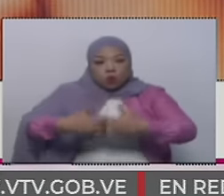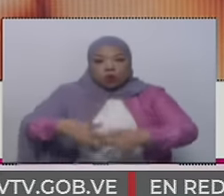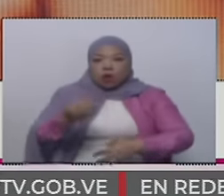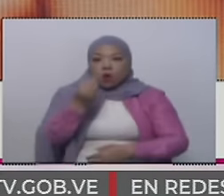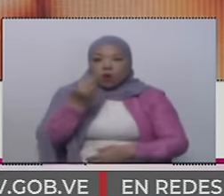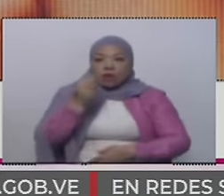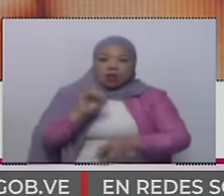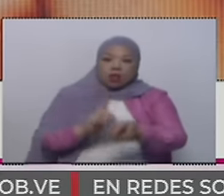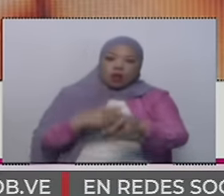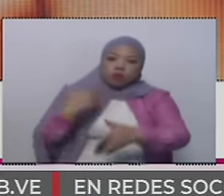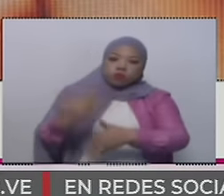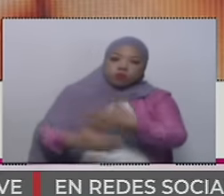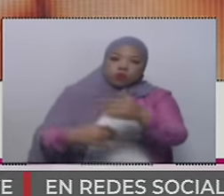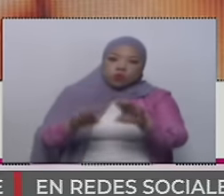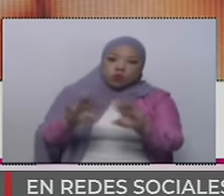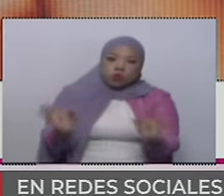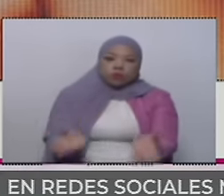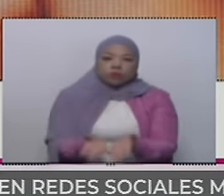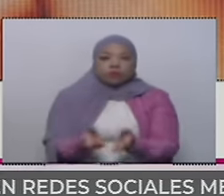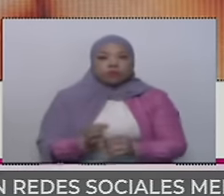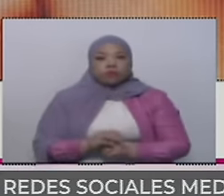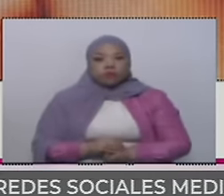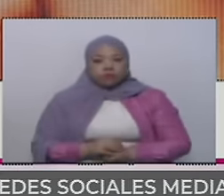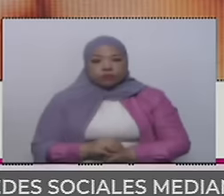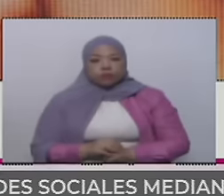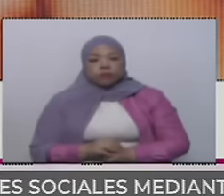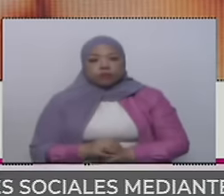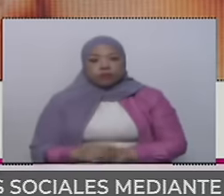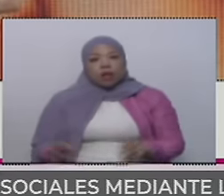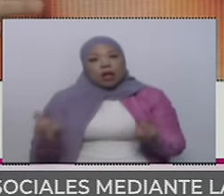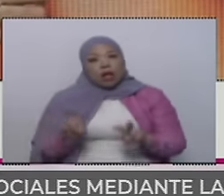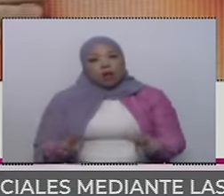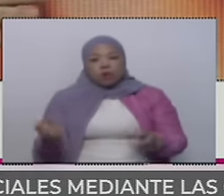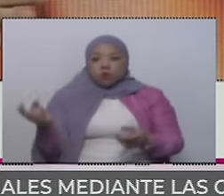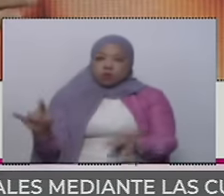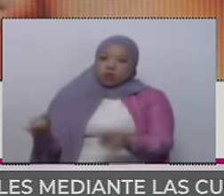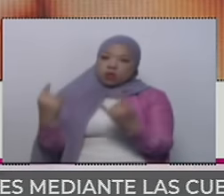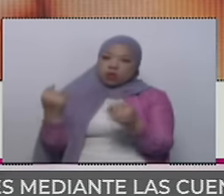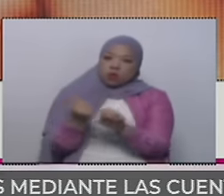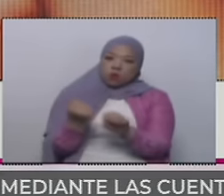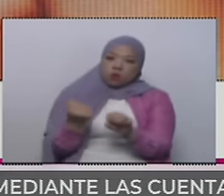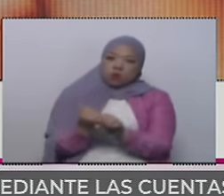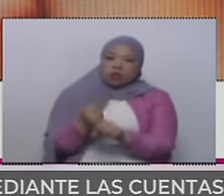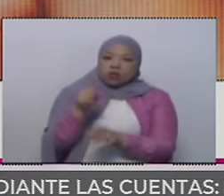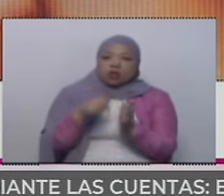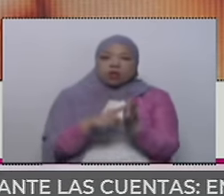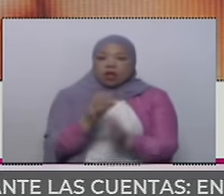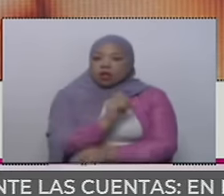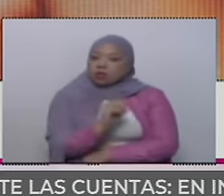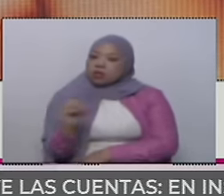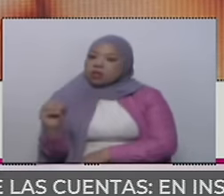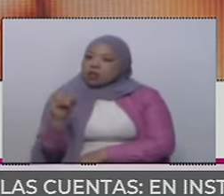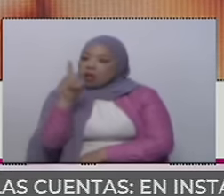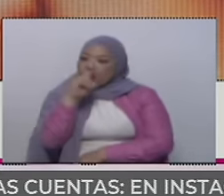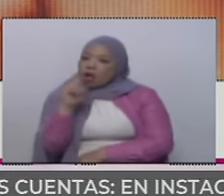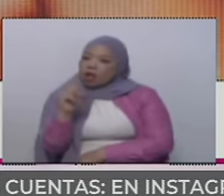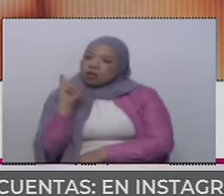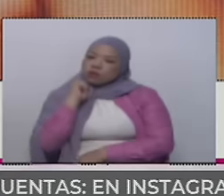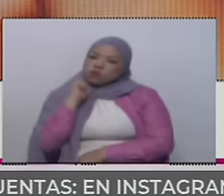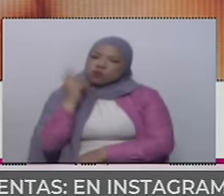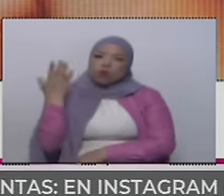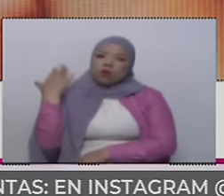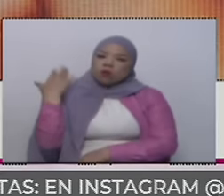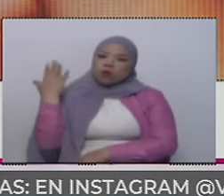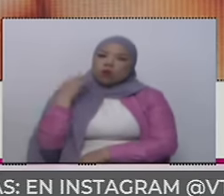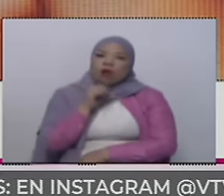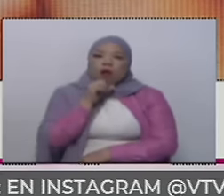alimentación mundial. Y nos enseñaron a todas las generaciones de hace 100 años, 80 años para acá, nos